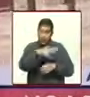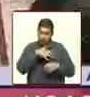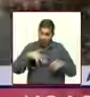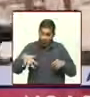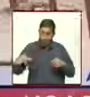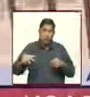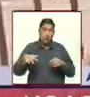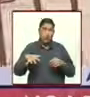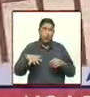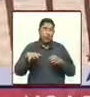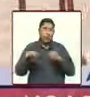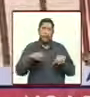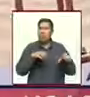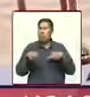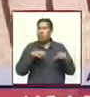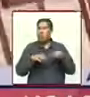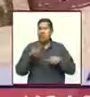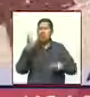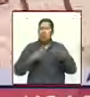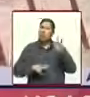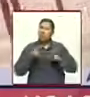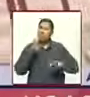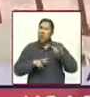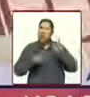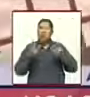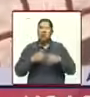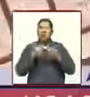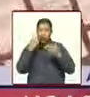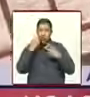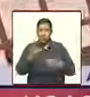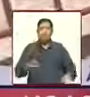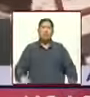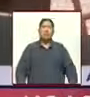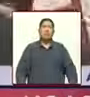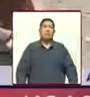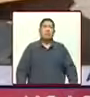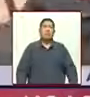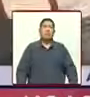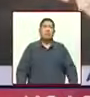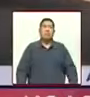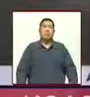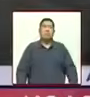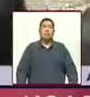presentes que lo han prácticamente maltratado, como ustedes pueden ver.